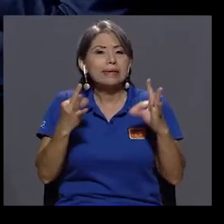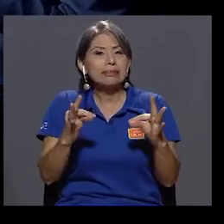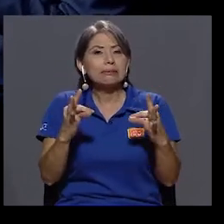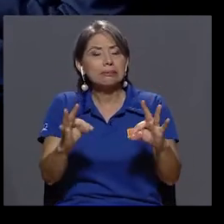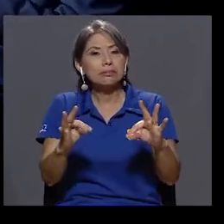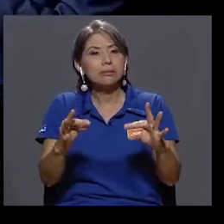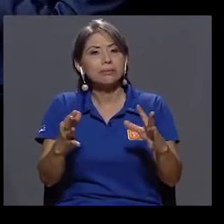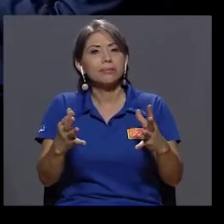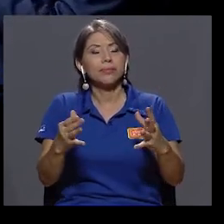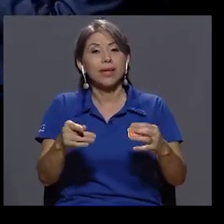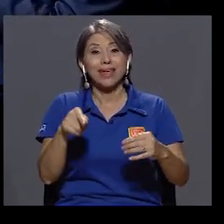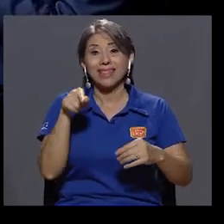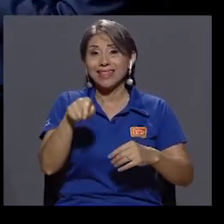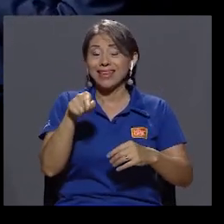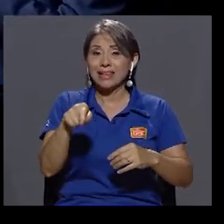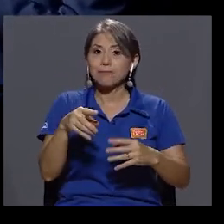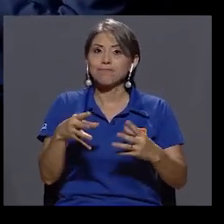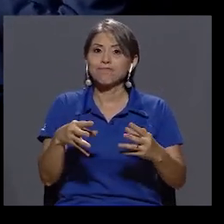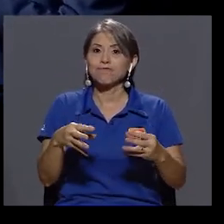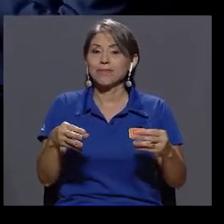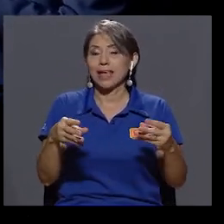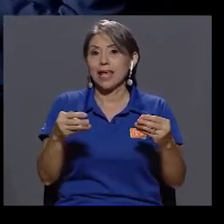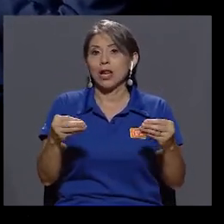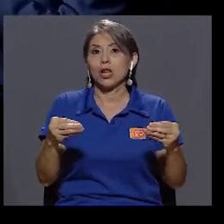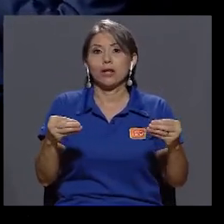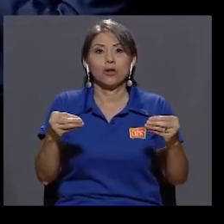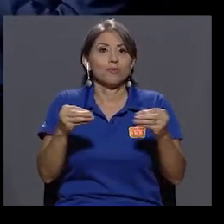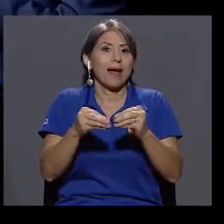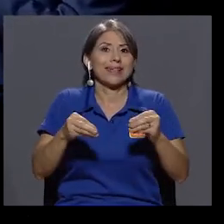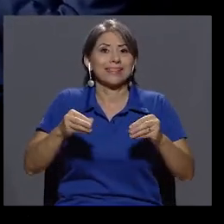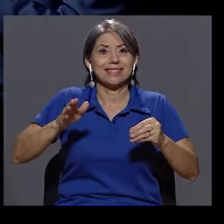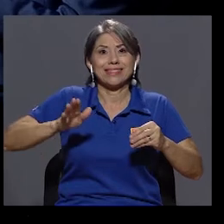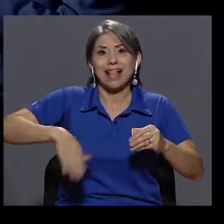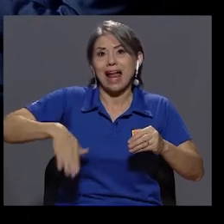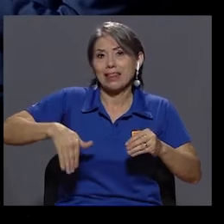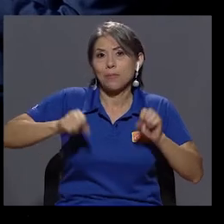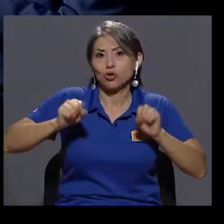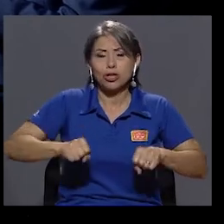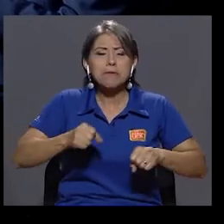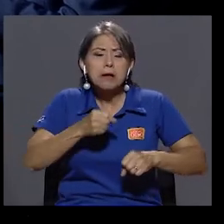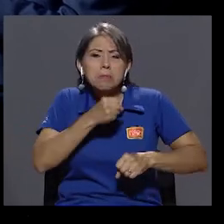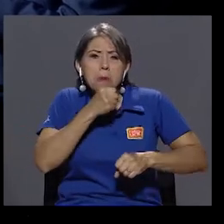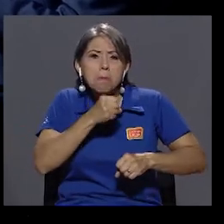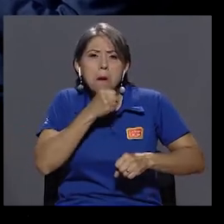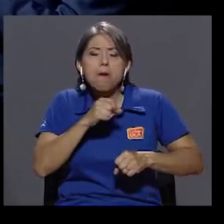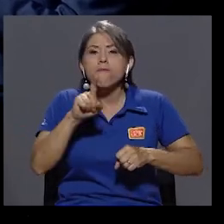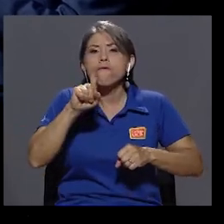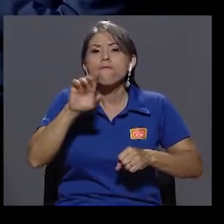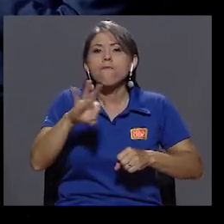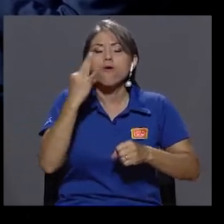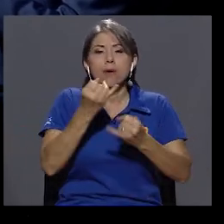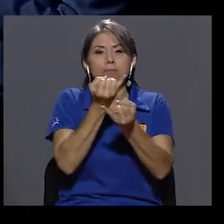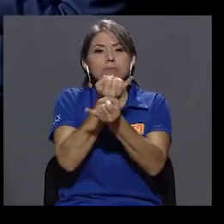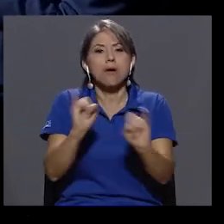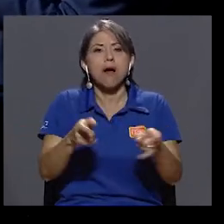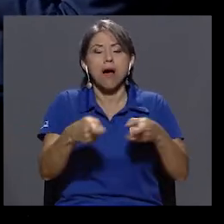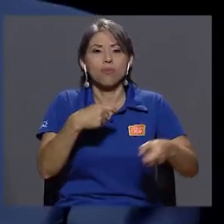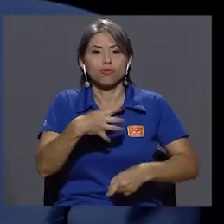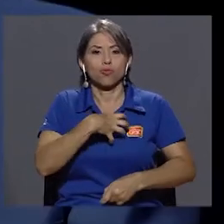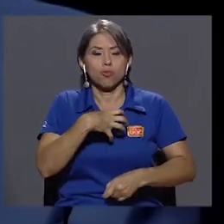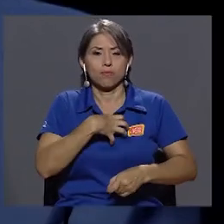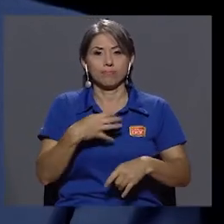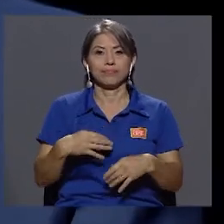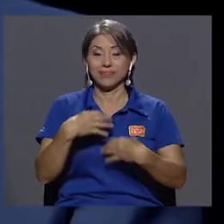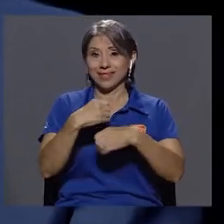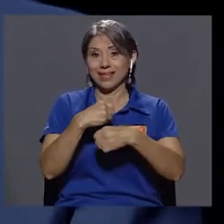hacerlo lo que lleguen lo más tarde posible de una manera independiente y autónoma y para eso entonces están haciendo